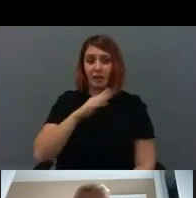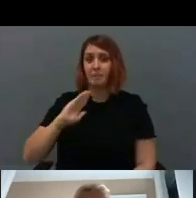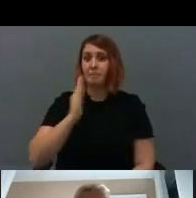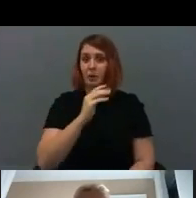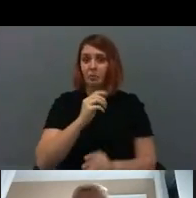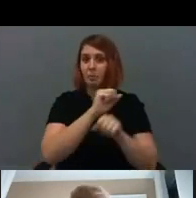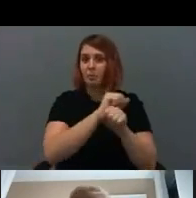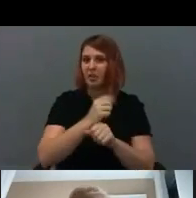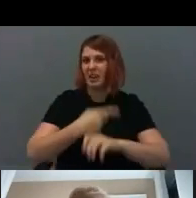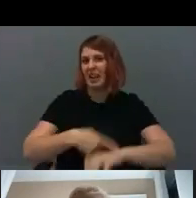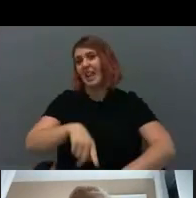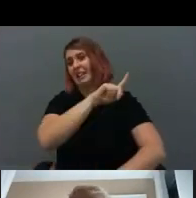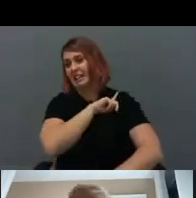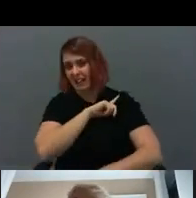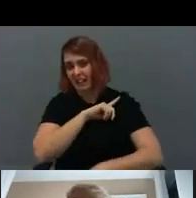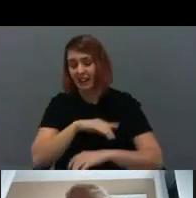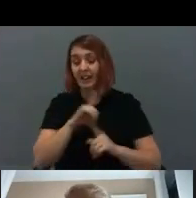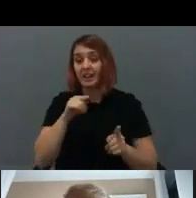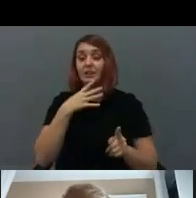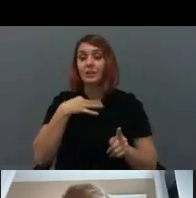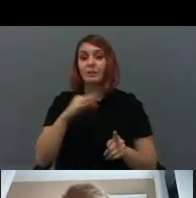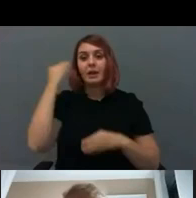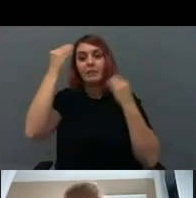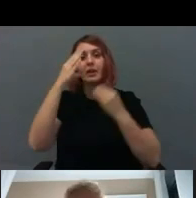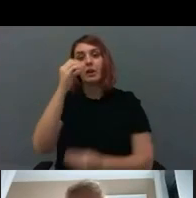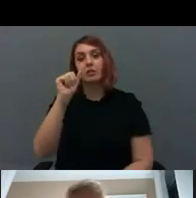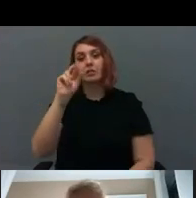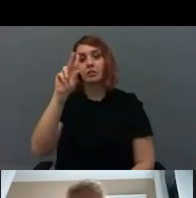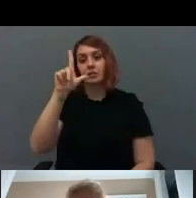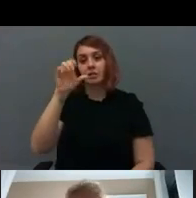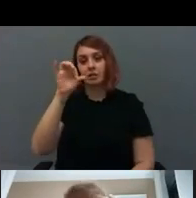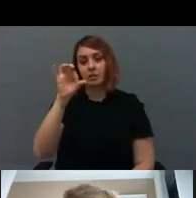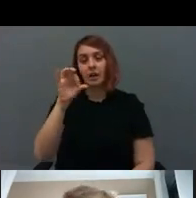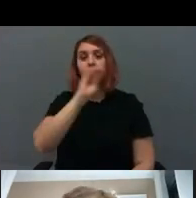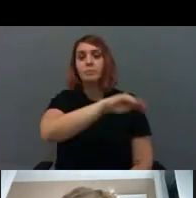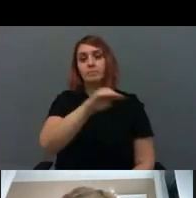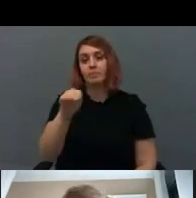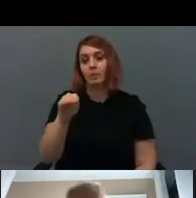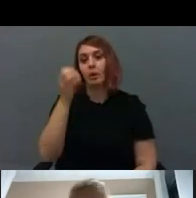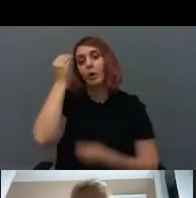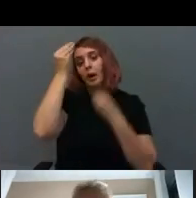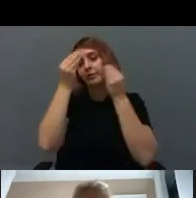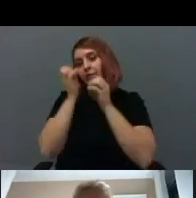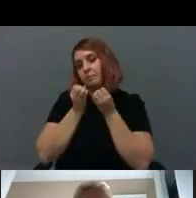Es una reflexión que también, en este caso, Carlos lanza a la mesa.